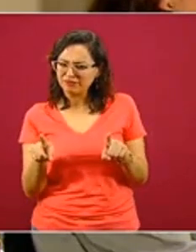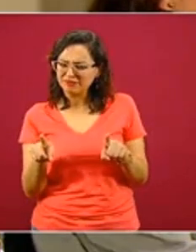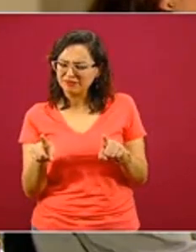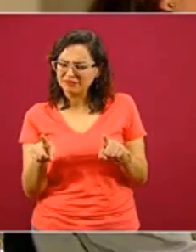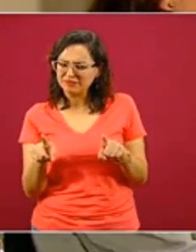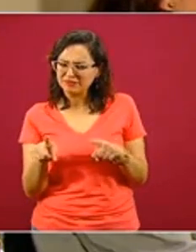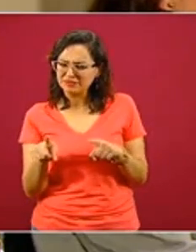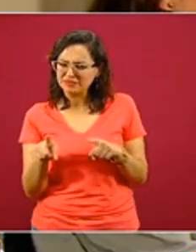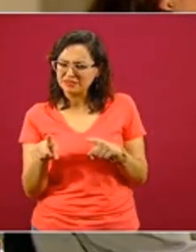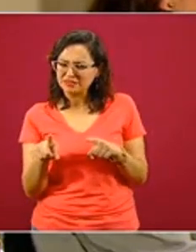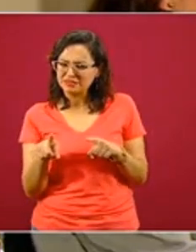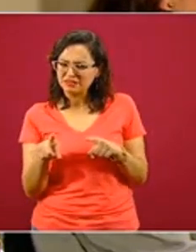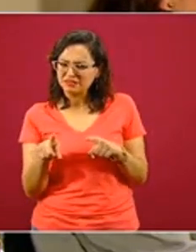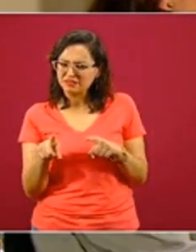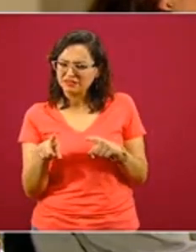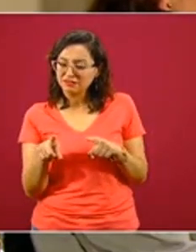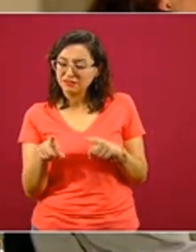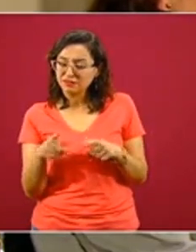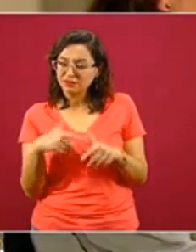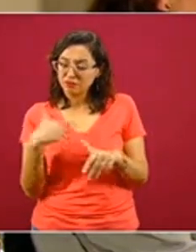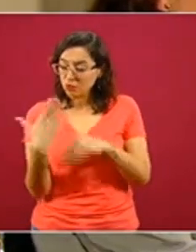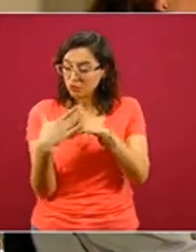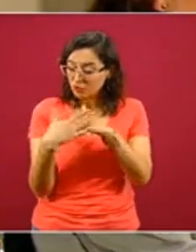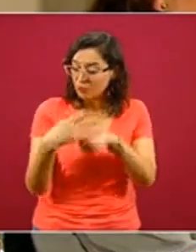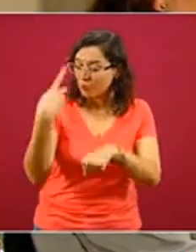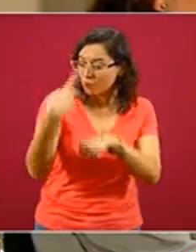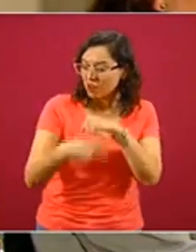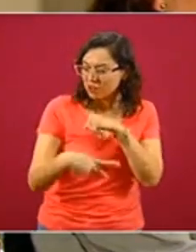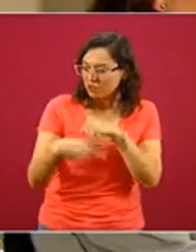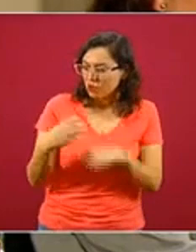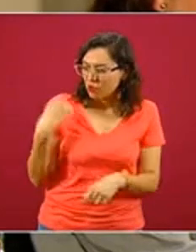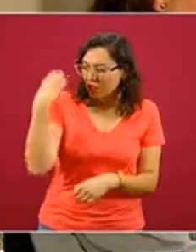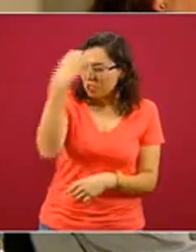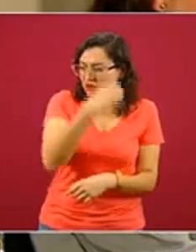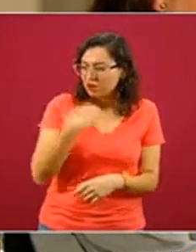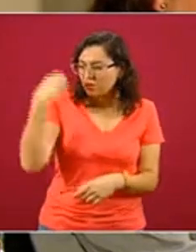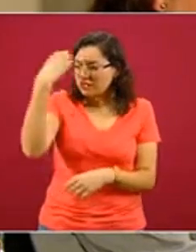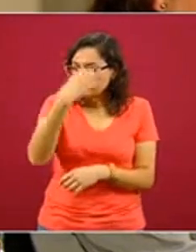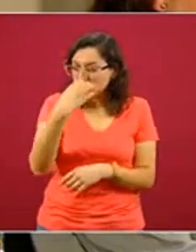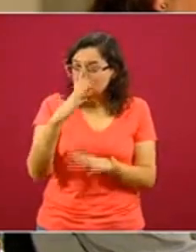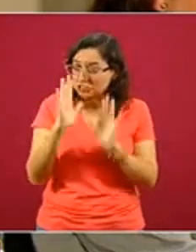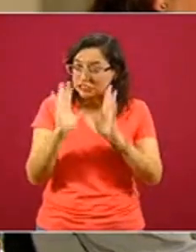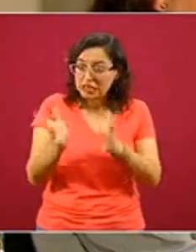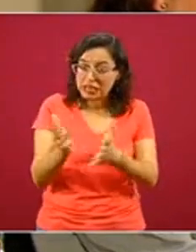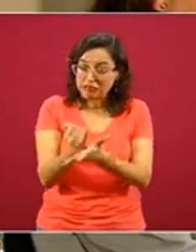la forma en cómo se va a evaluar el riesgo, o irá modificándose en el tiempo, porque es importante,